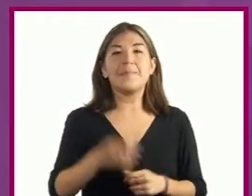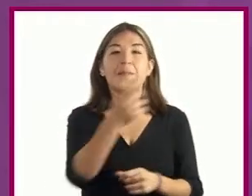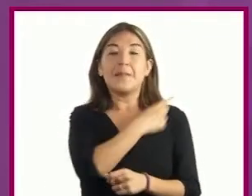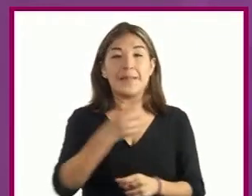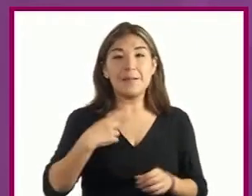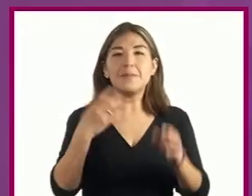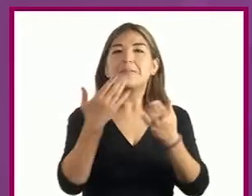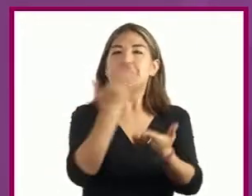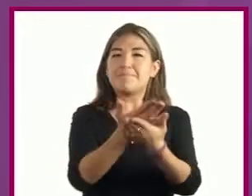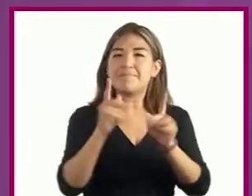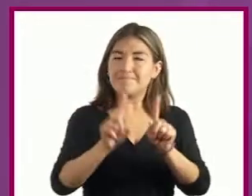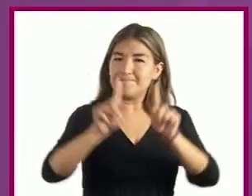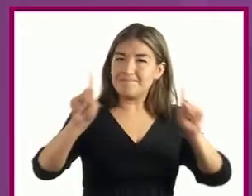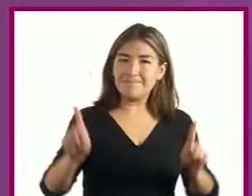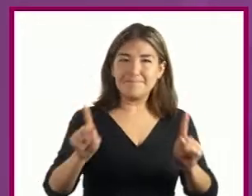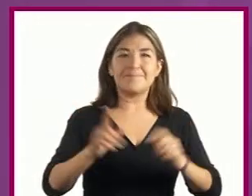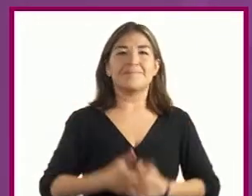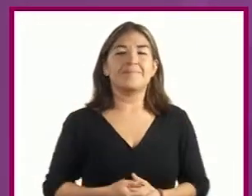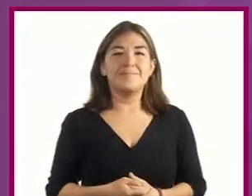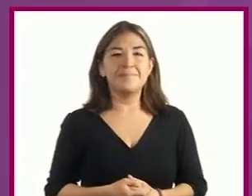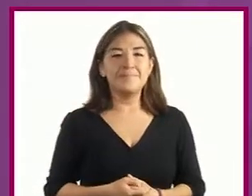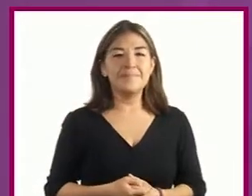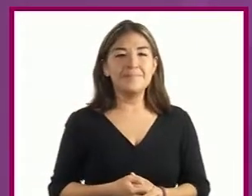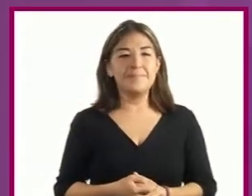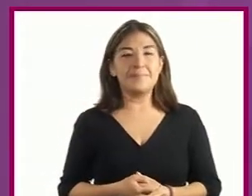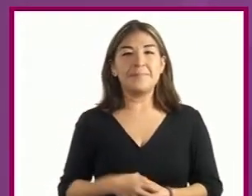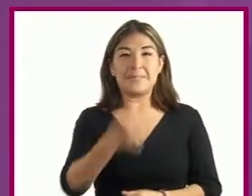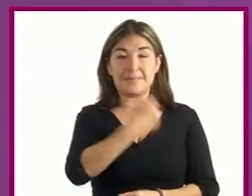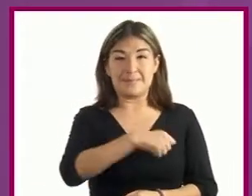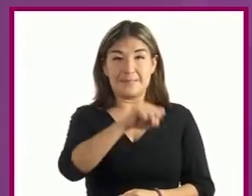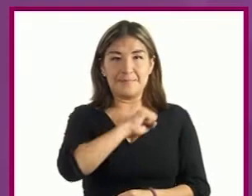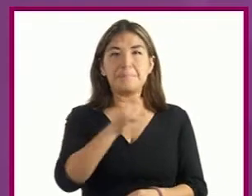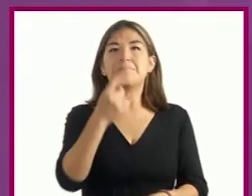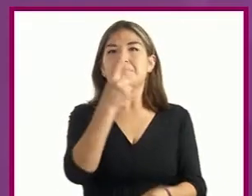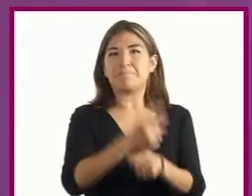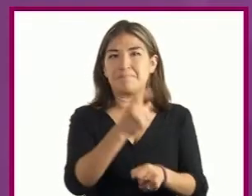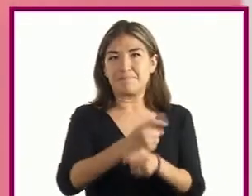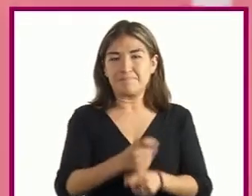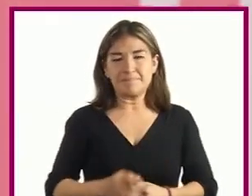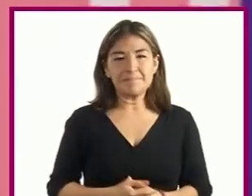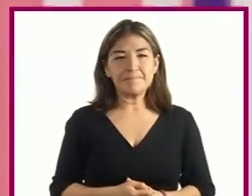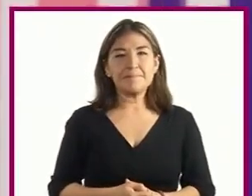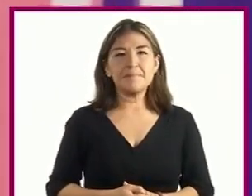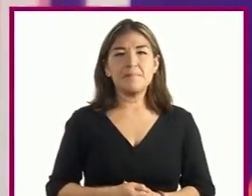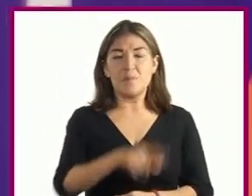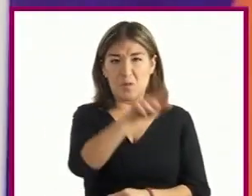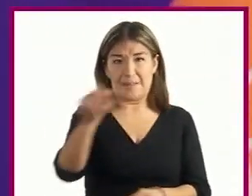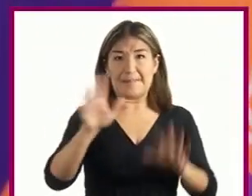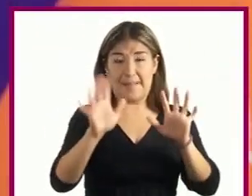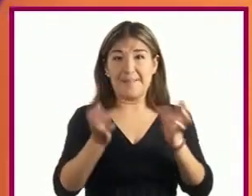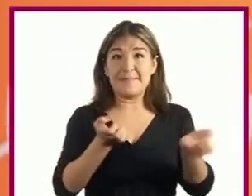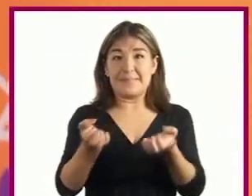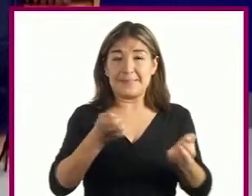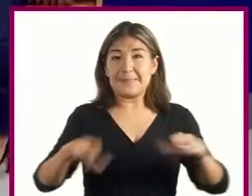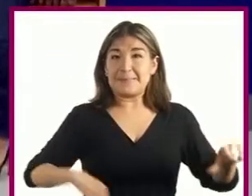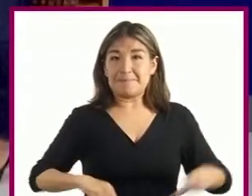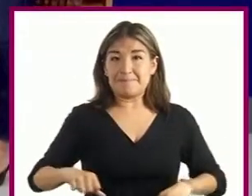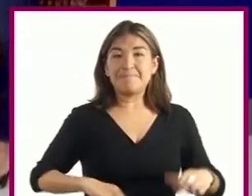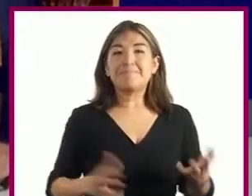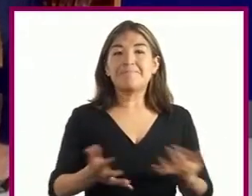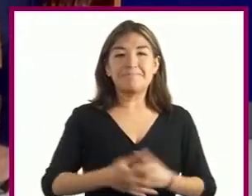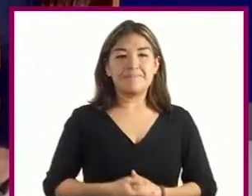juntos, guardar y pedir la sana distancia. La salud es lo primero. Además, ¿ya hicieron algo de